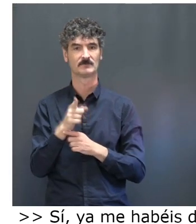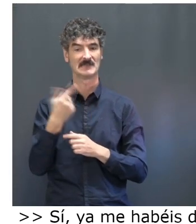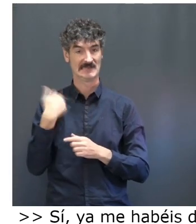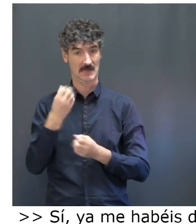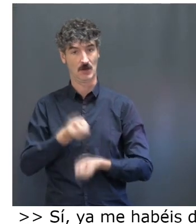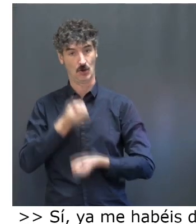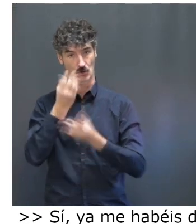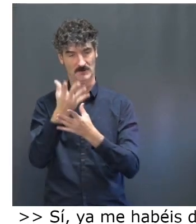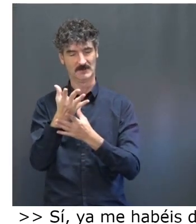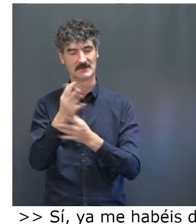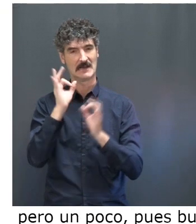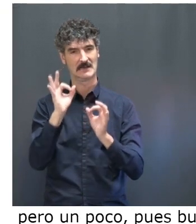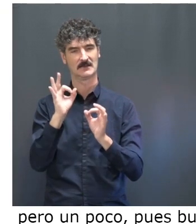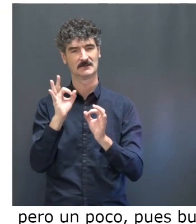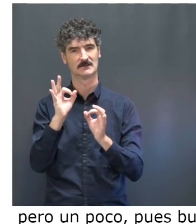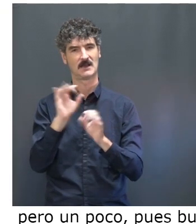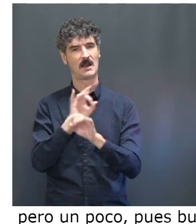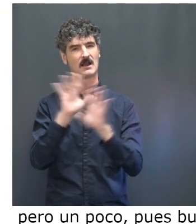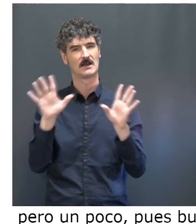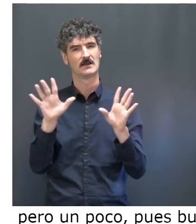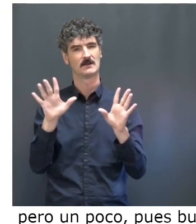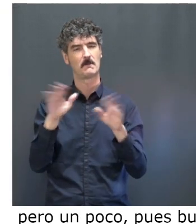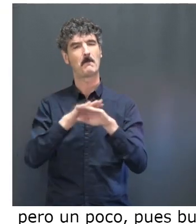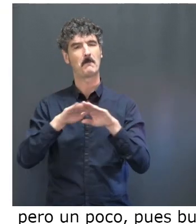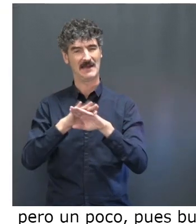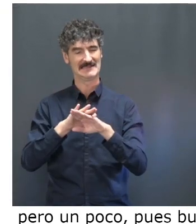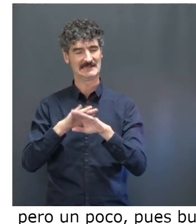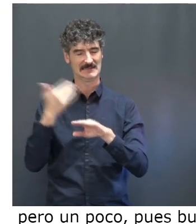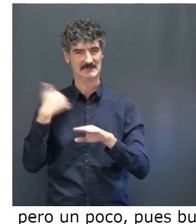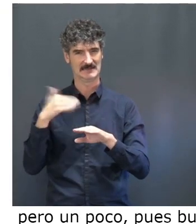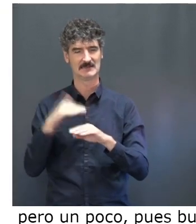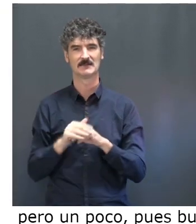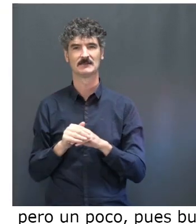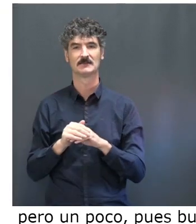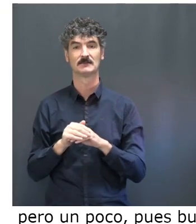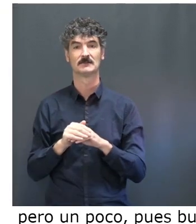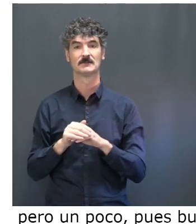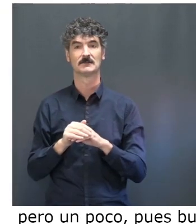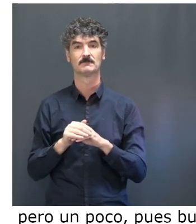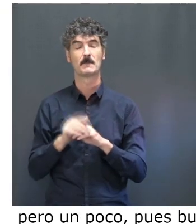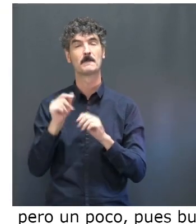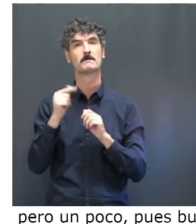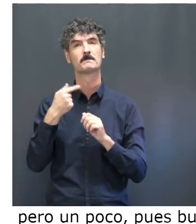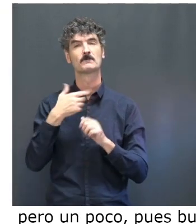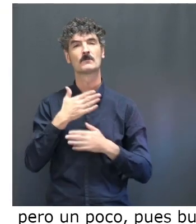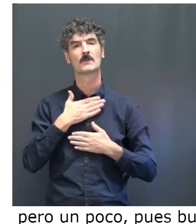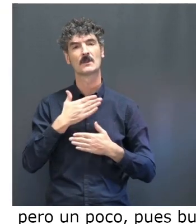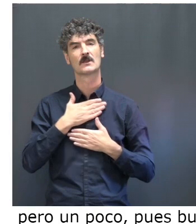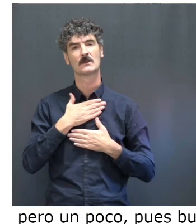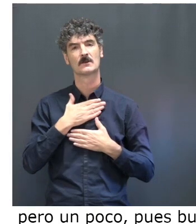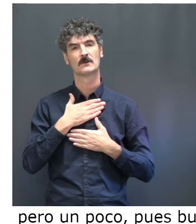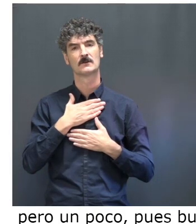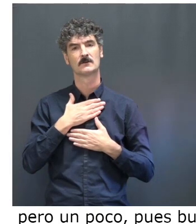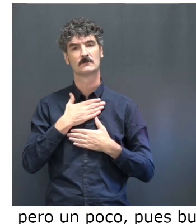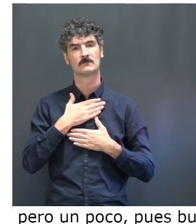que efectivamente creo que son una de las bases. Como voy a partir, ¿no?, o a ir